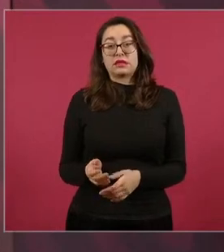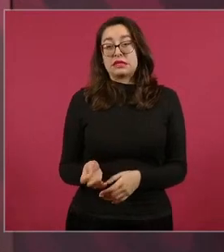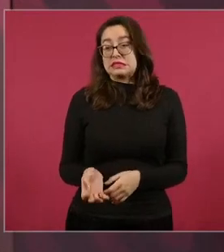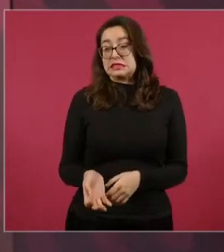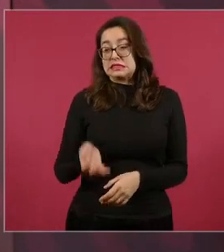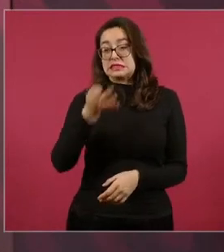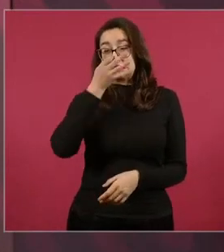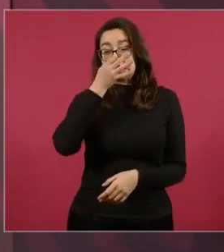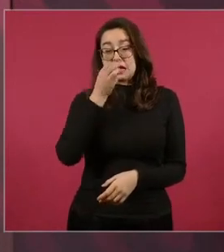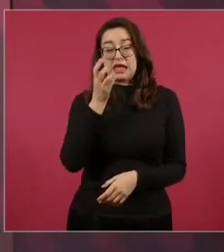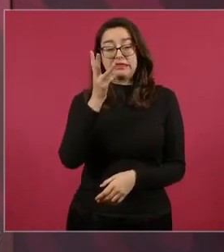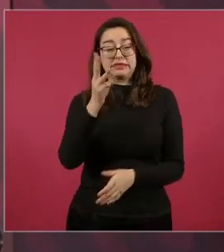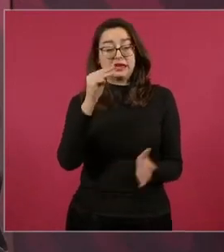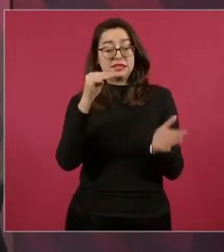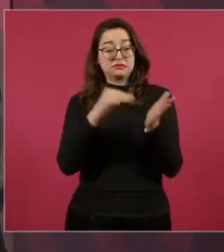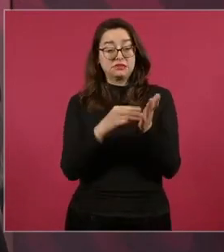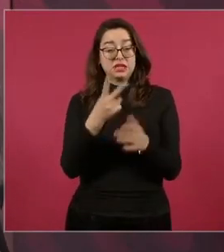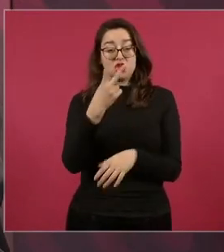3.200 antenas